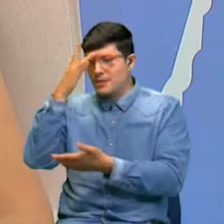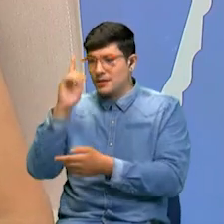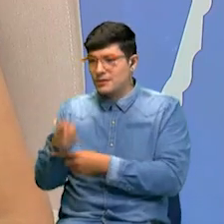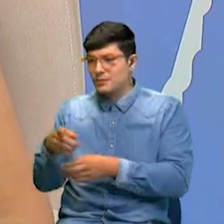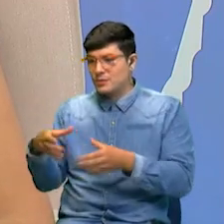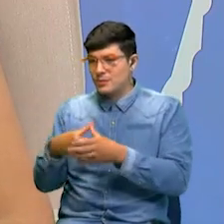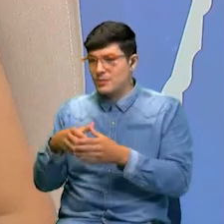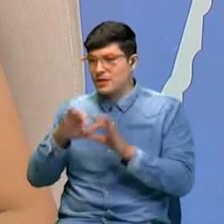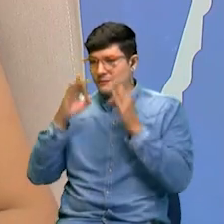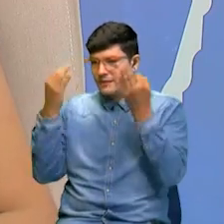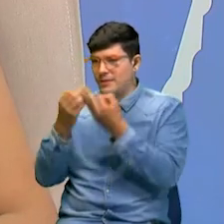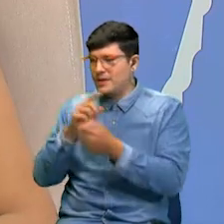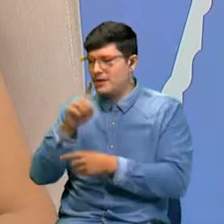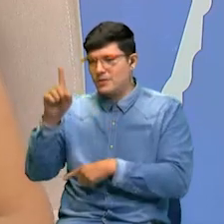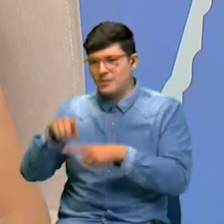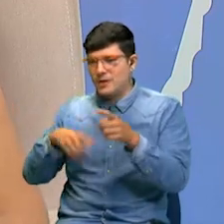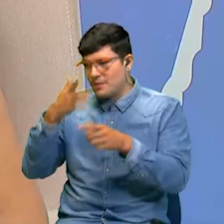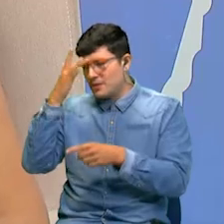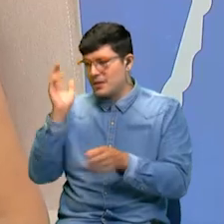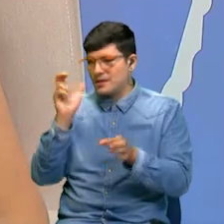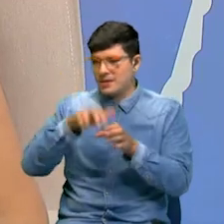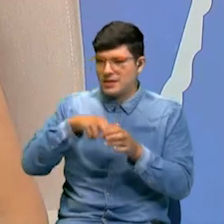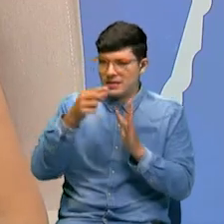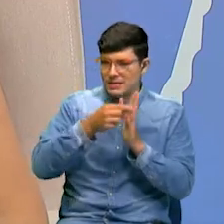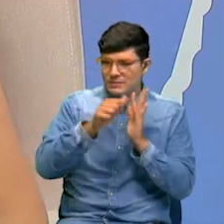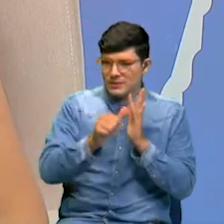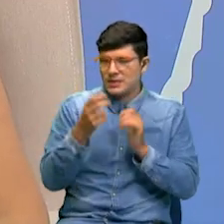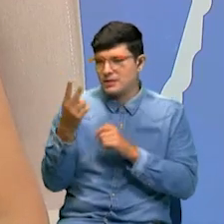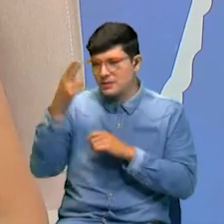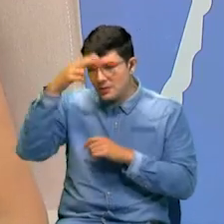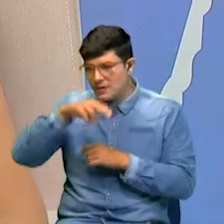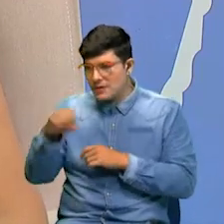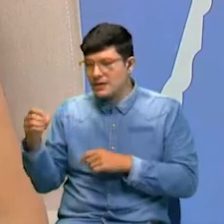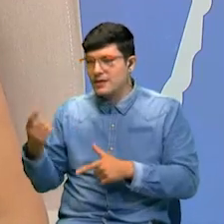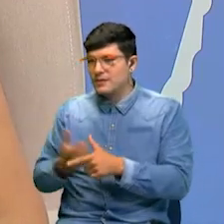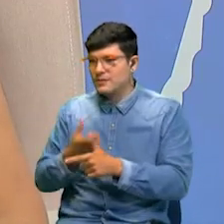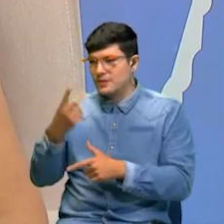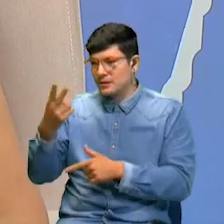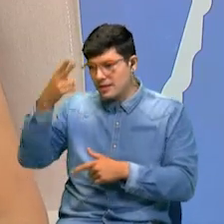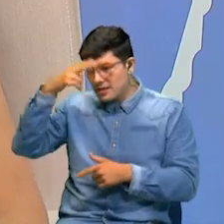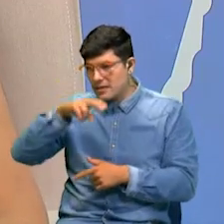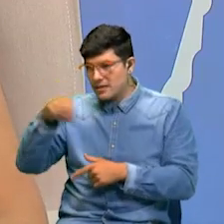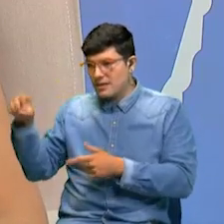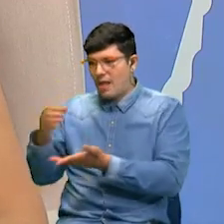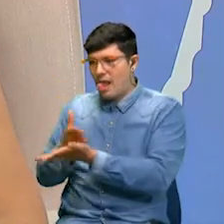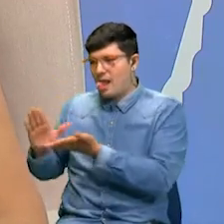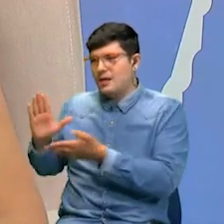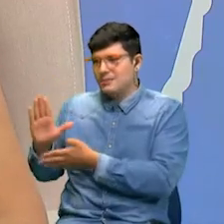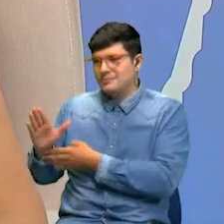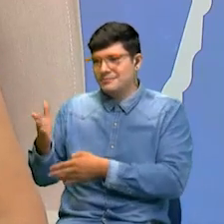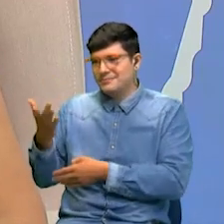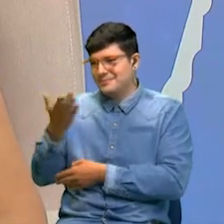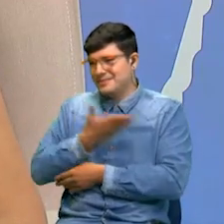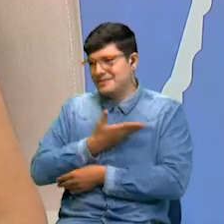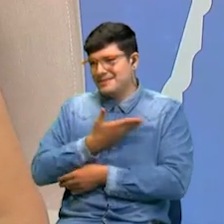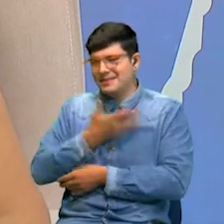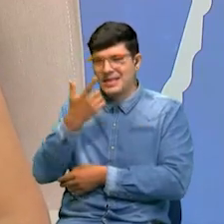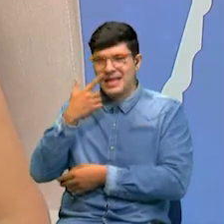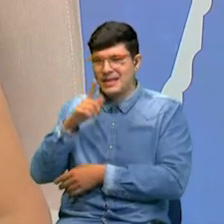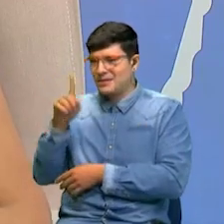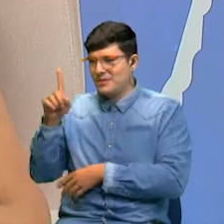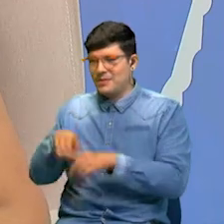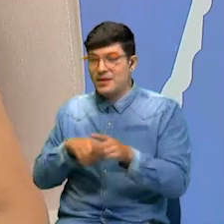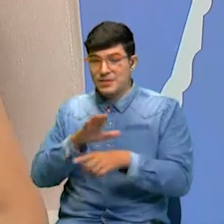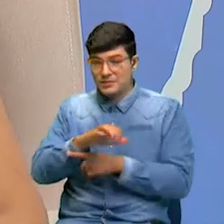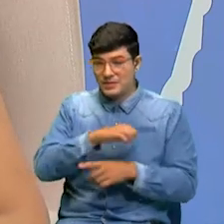no se puede, porque me imagino que él tiene a su esposa y a sus dos hijos. Entonces, los hijos sí son excluyentes en ese sentido, de que no se puede, si se